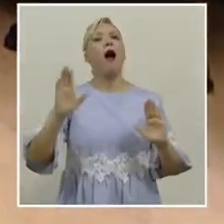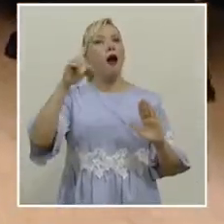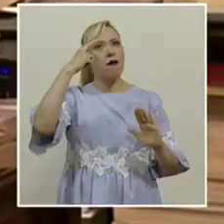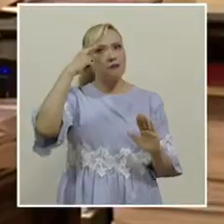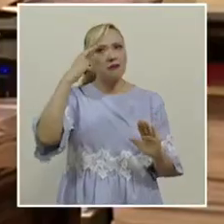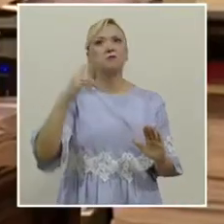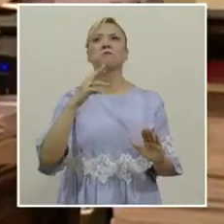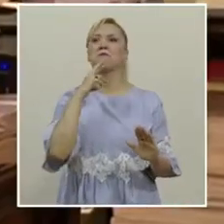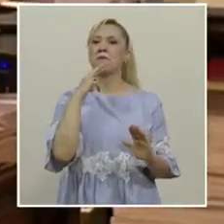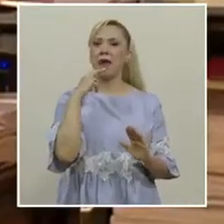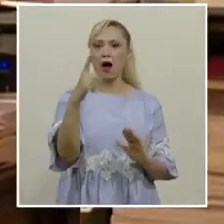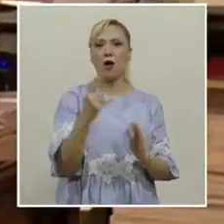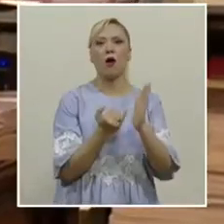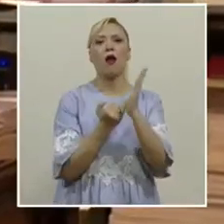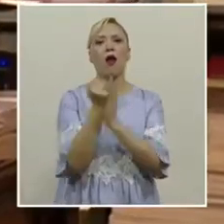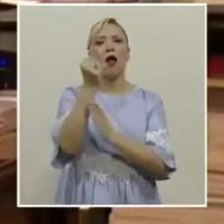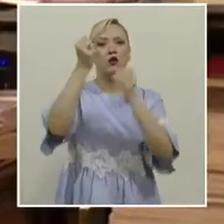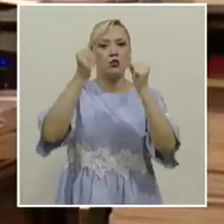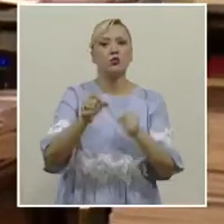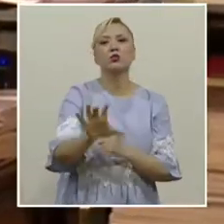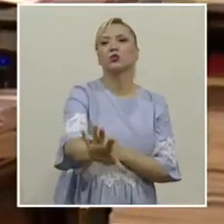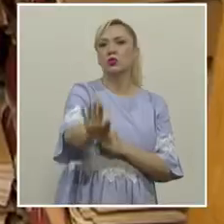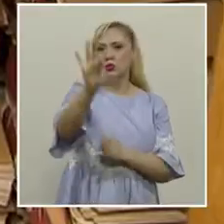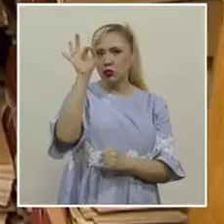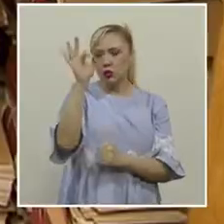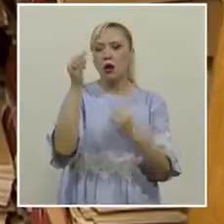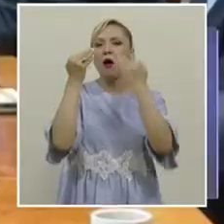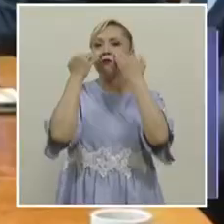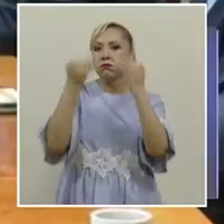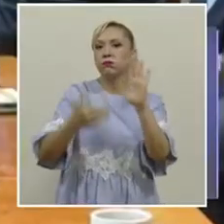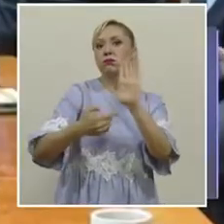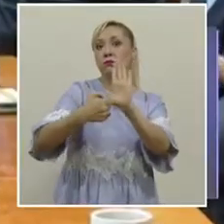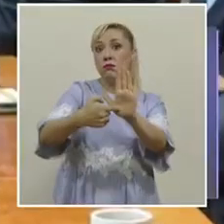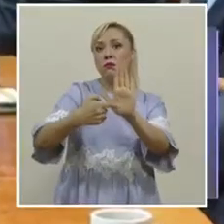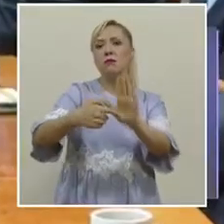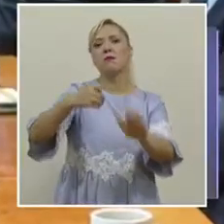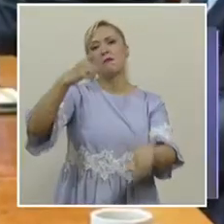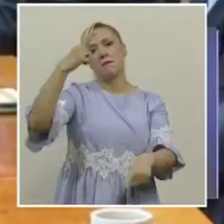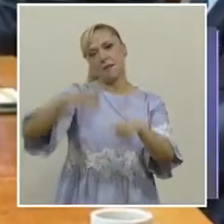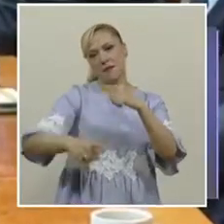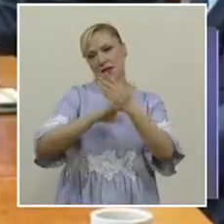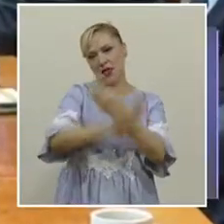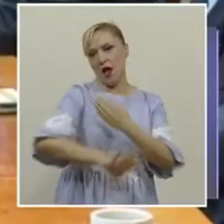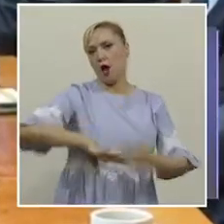mejor democracia y la transparencia ayuda a evitar los abusos del poder.